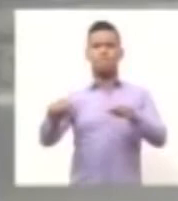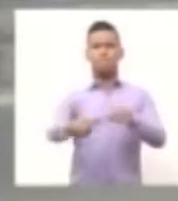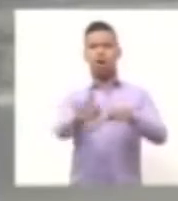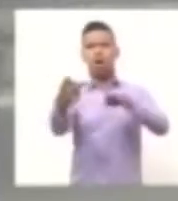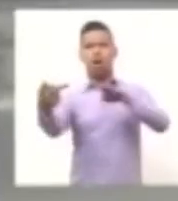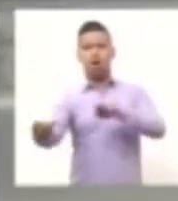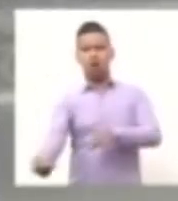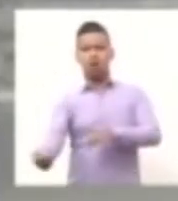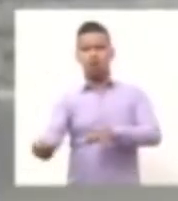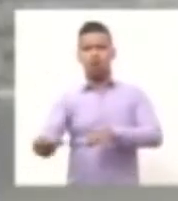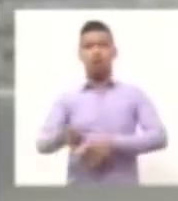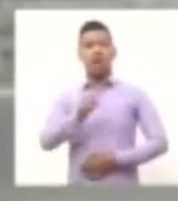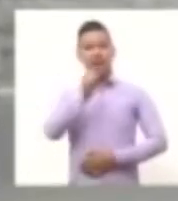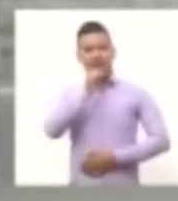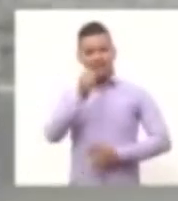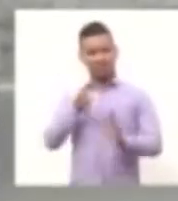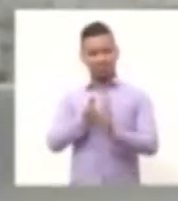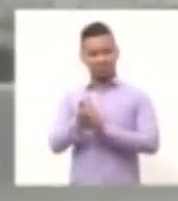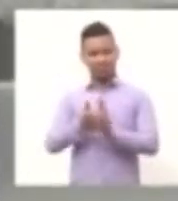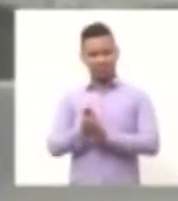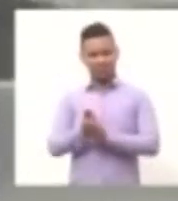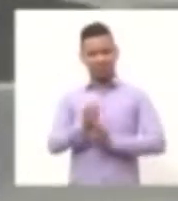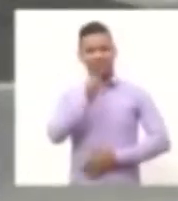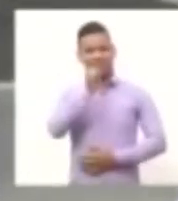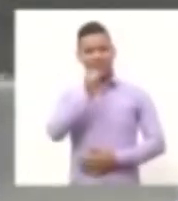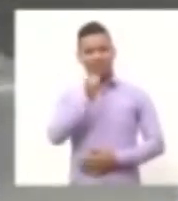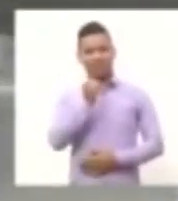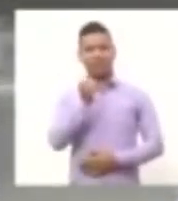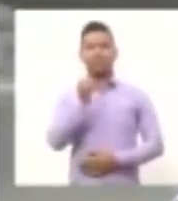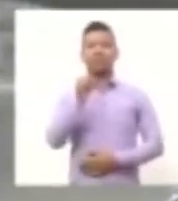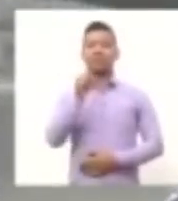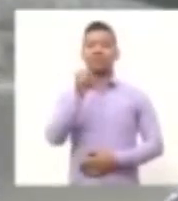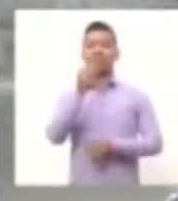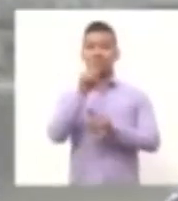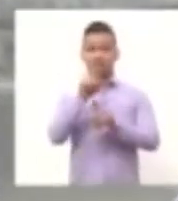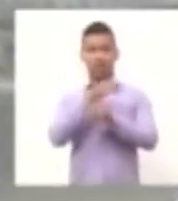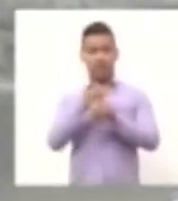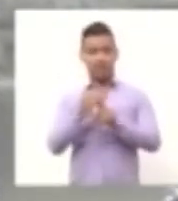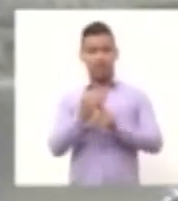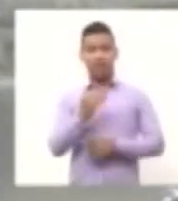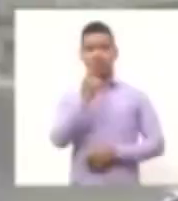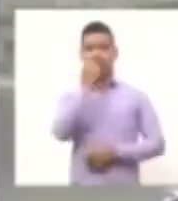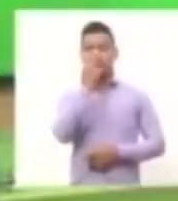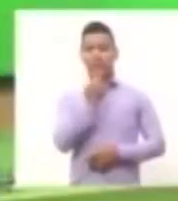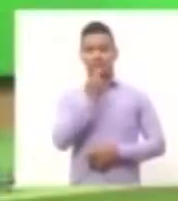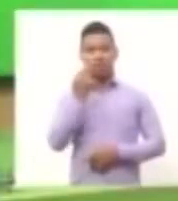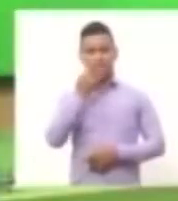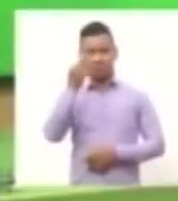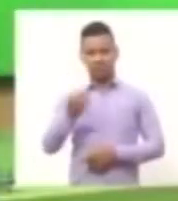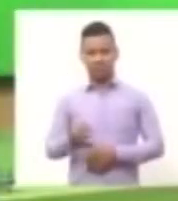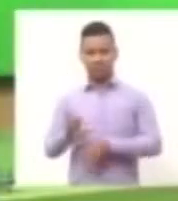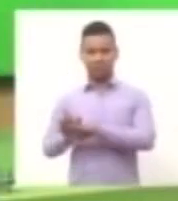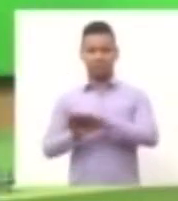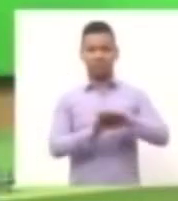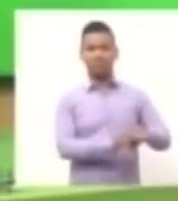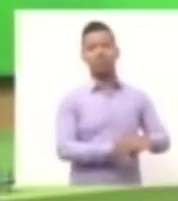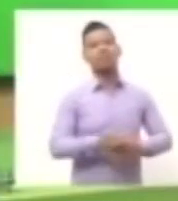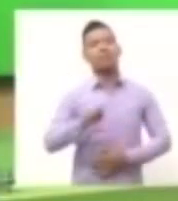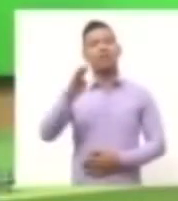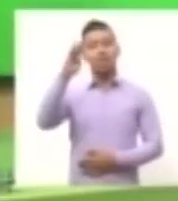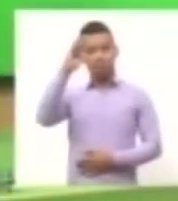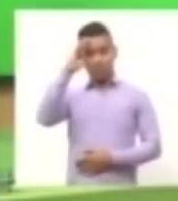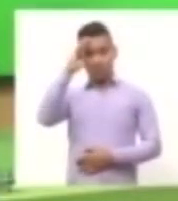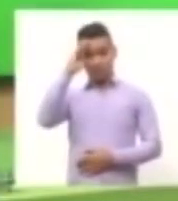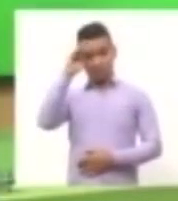hechos, reportando desde Santa Marta, Pablo Palma, Noticias Telecaribe 630, un compromiso con la verdad. La Policía Metropolitana de